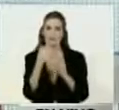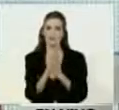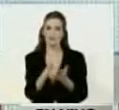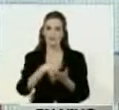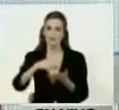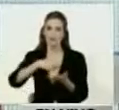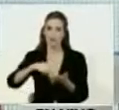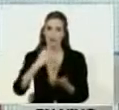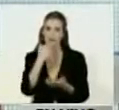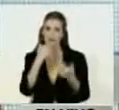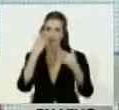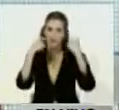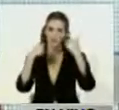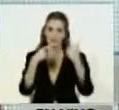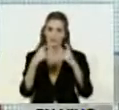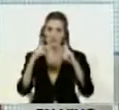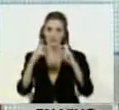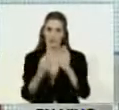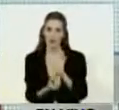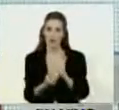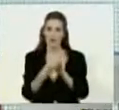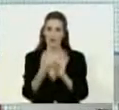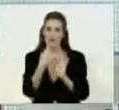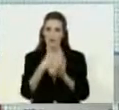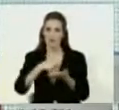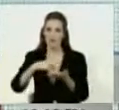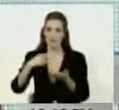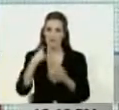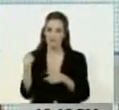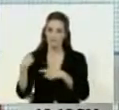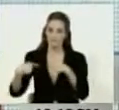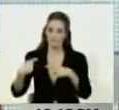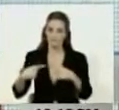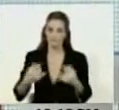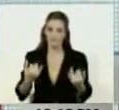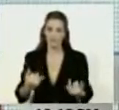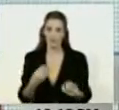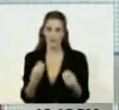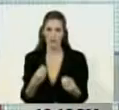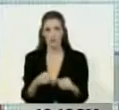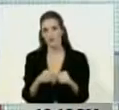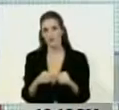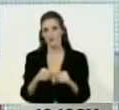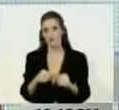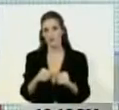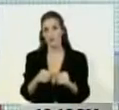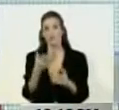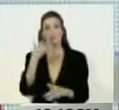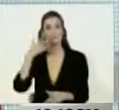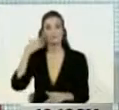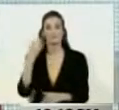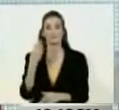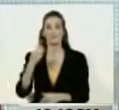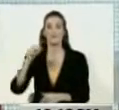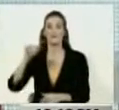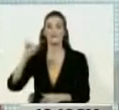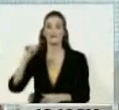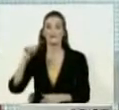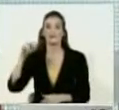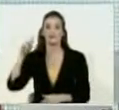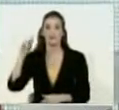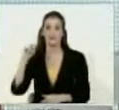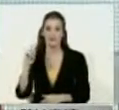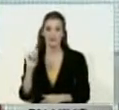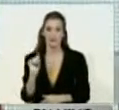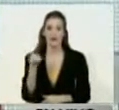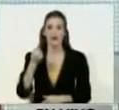comandante Chávez. Y bueno, vemos en las generaciones actuales cómo se mantiene ese orgullo por Maisanta, y también conversamos